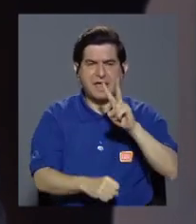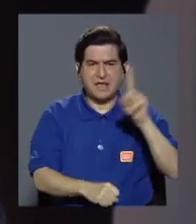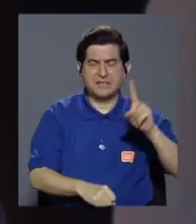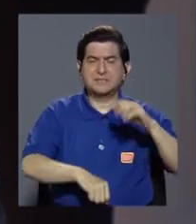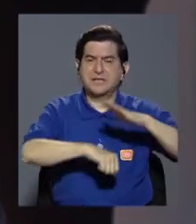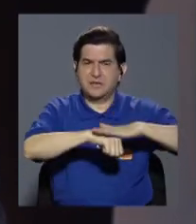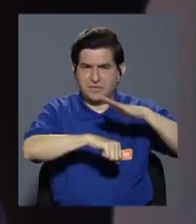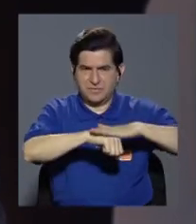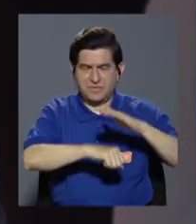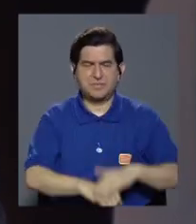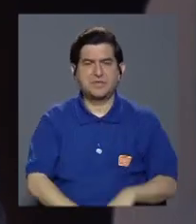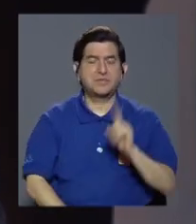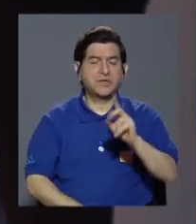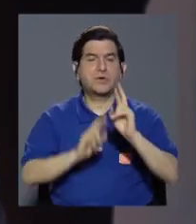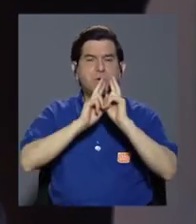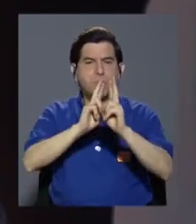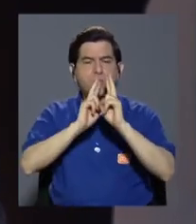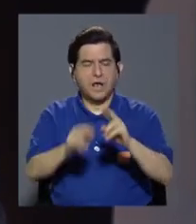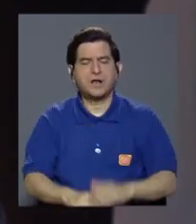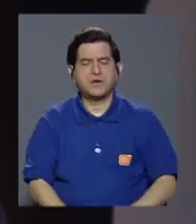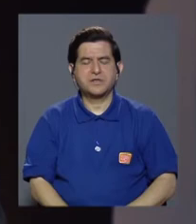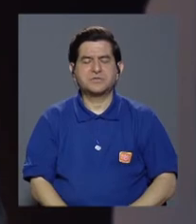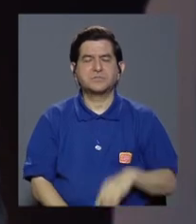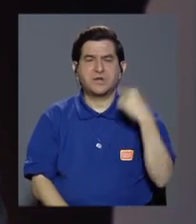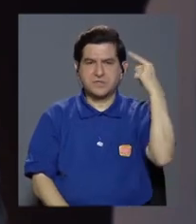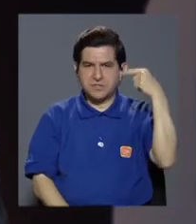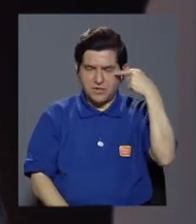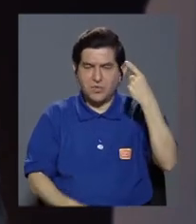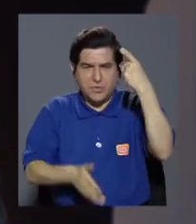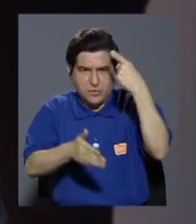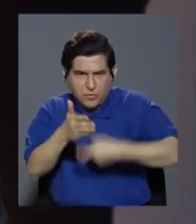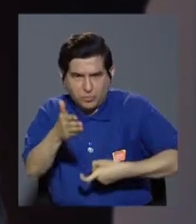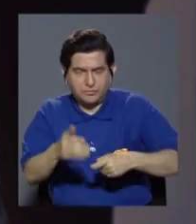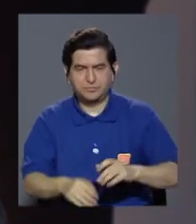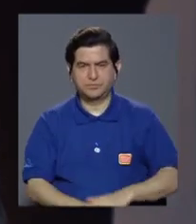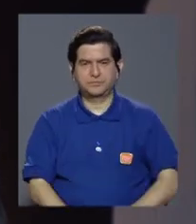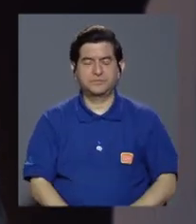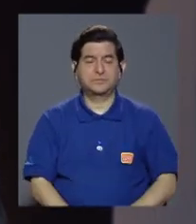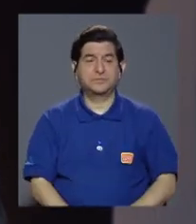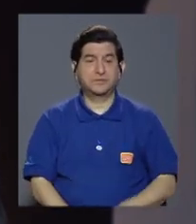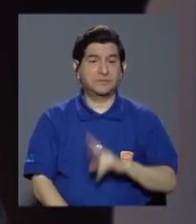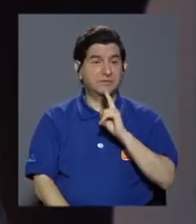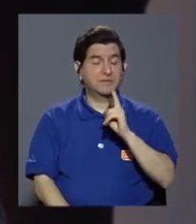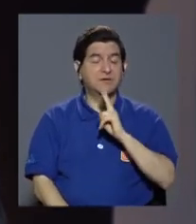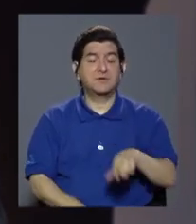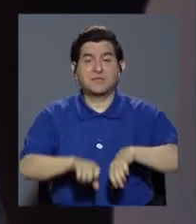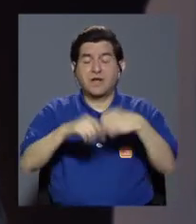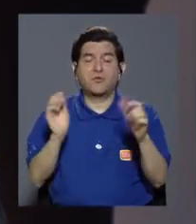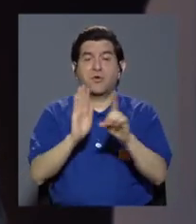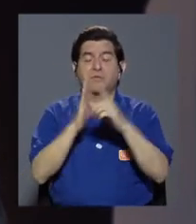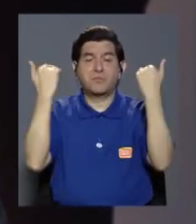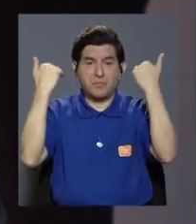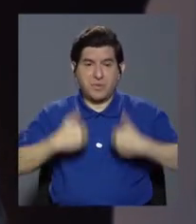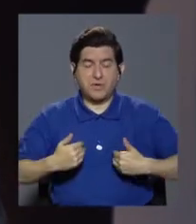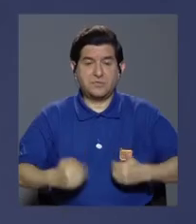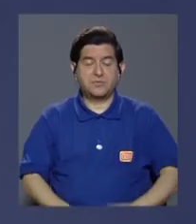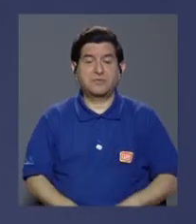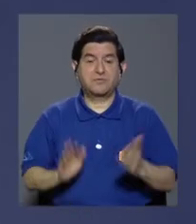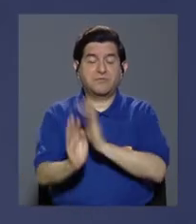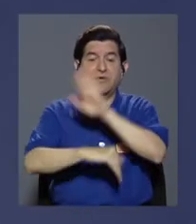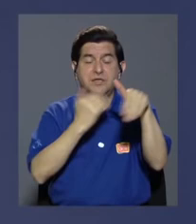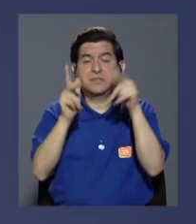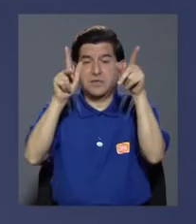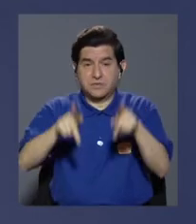permitir que haya una respuesta autoritaria de un gobierno definitivamente viola los derechos humanos en la cara de todo el mundo